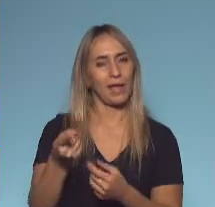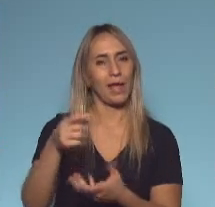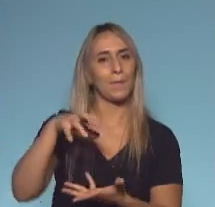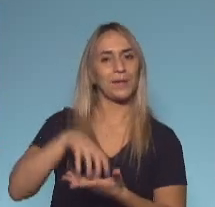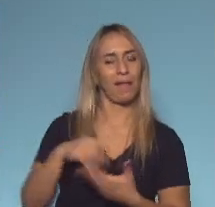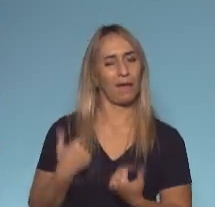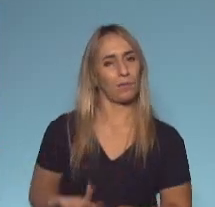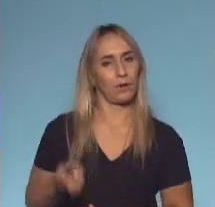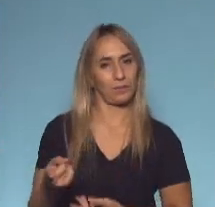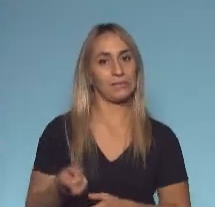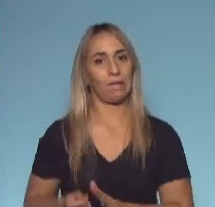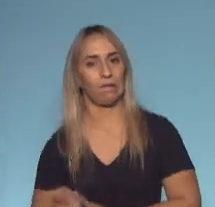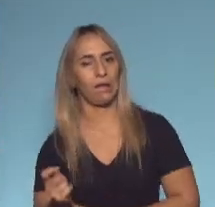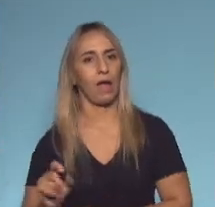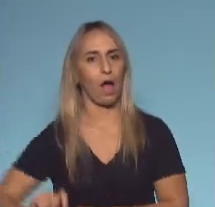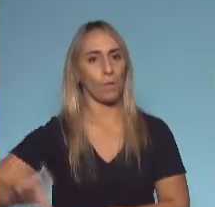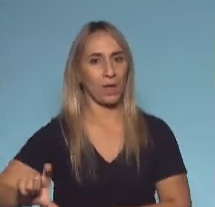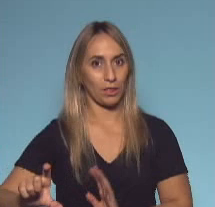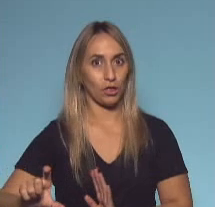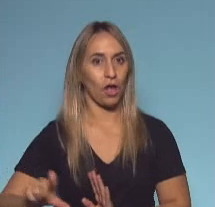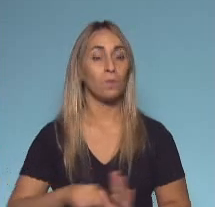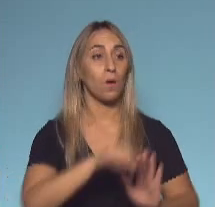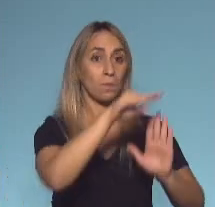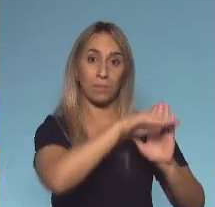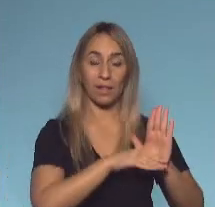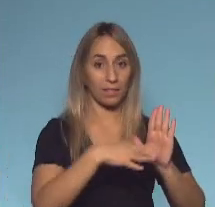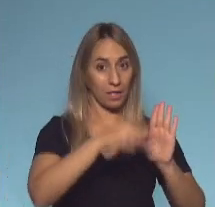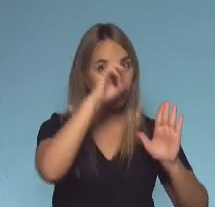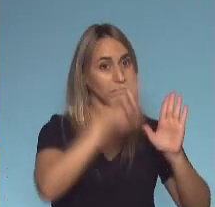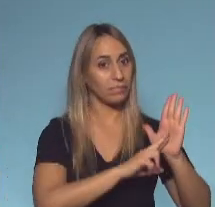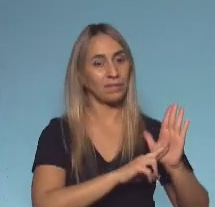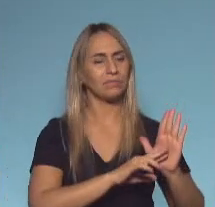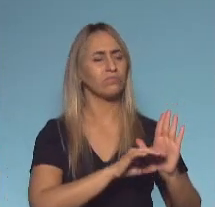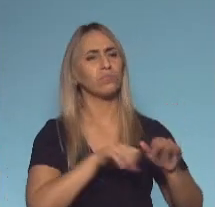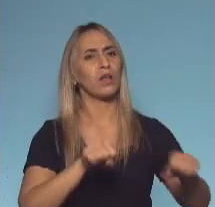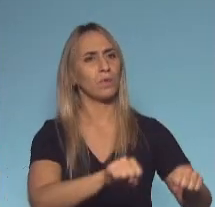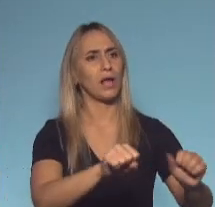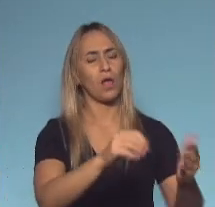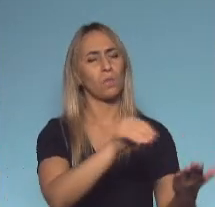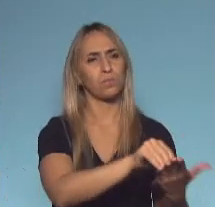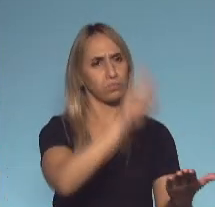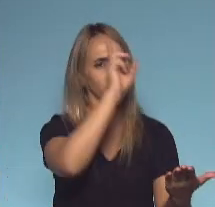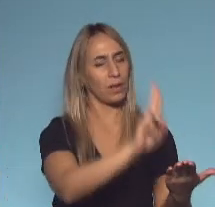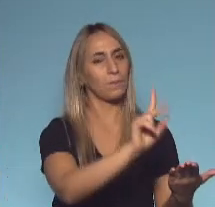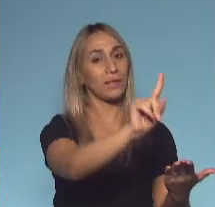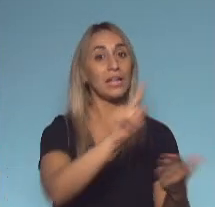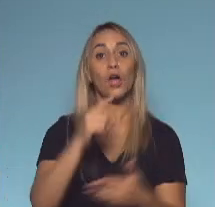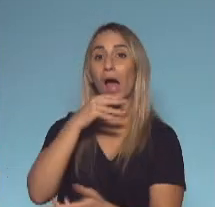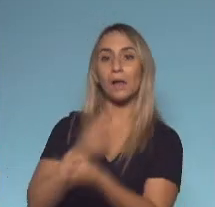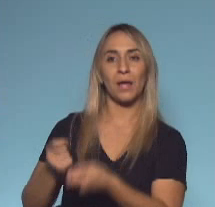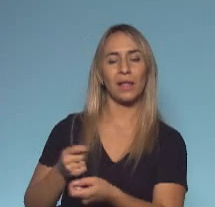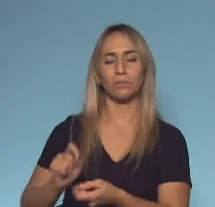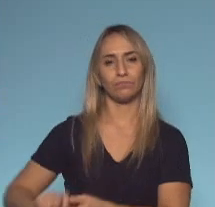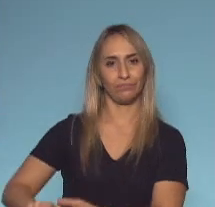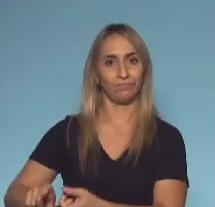meten los aumentos que están por fuera de los programas justamente en estos comercios. Entonces, lo que se está buscando a partir de eso